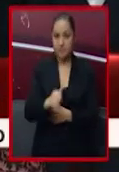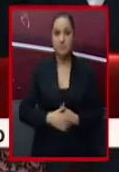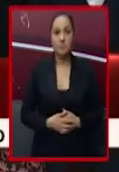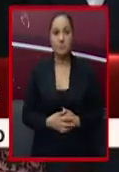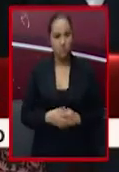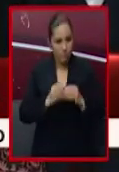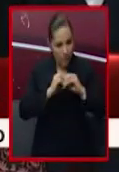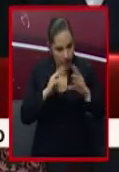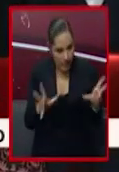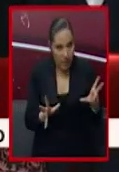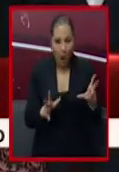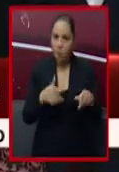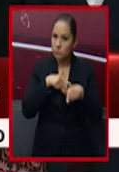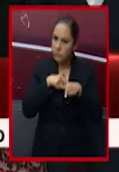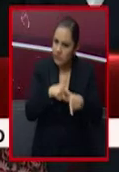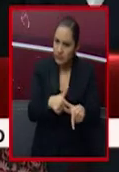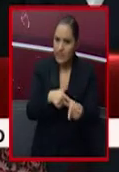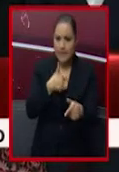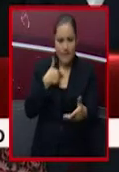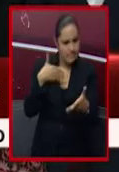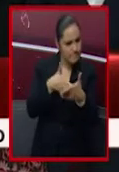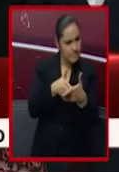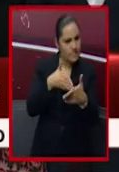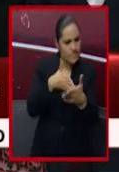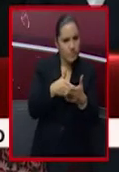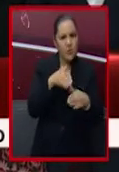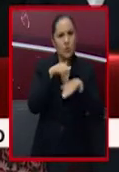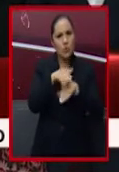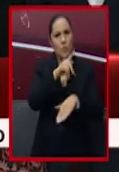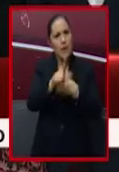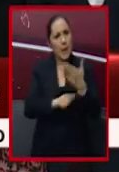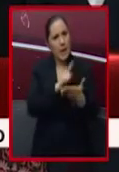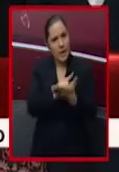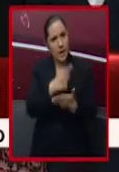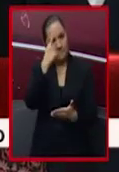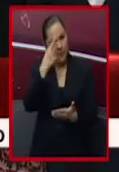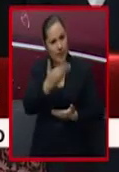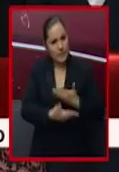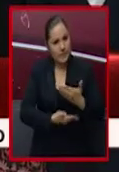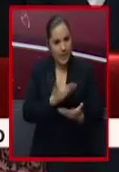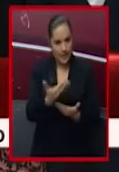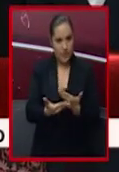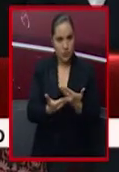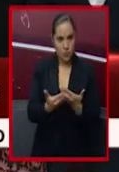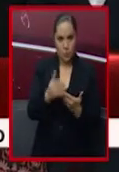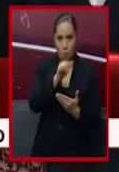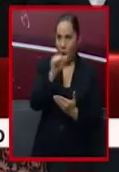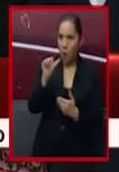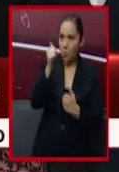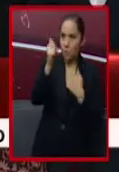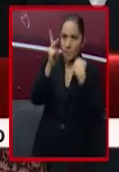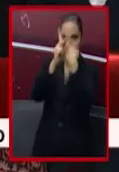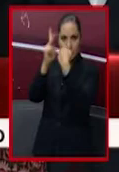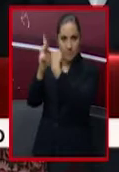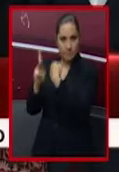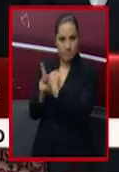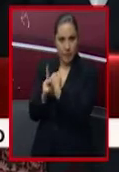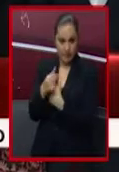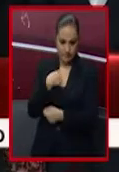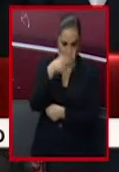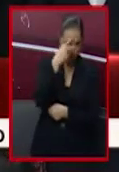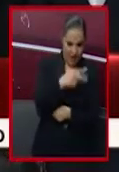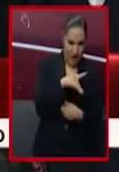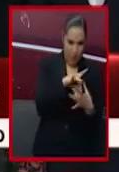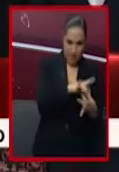insistir en la aprobación de las reformas presentadas en la Ley del Servicio Exterior Mexicano. En política